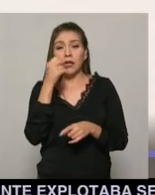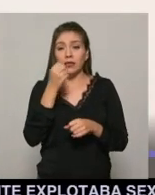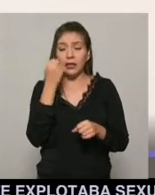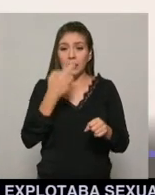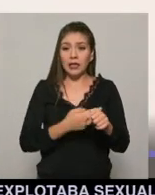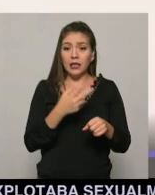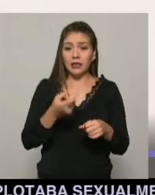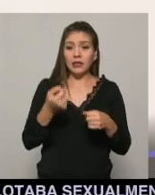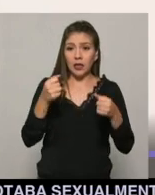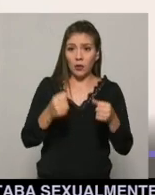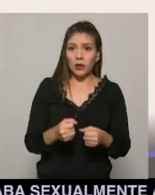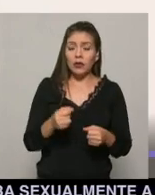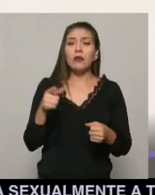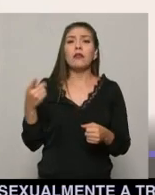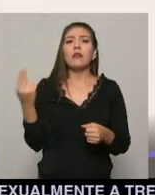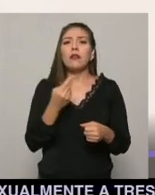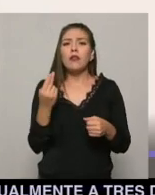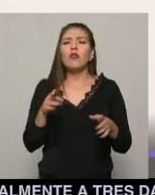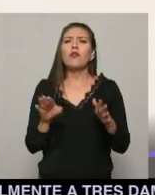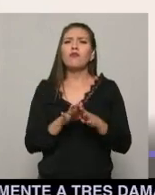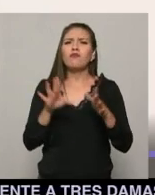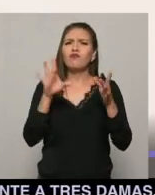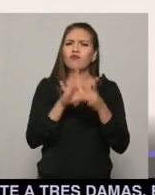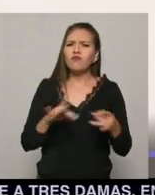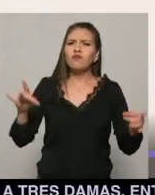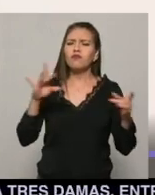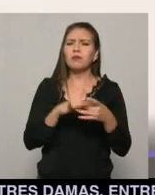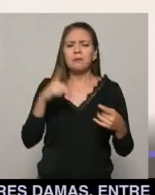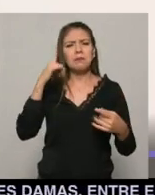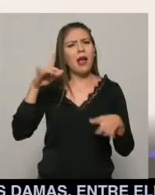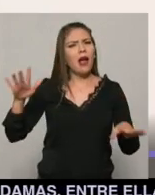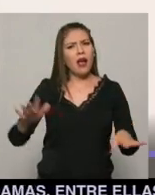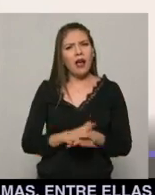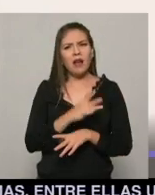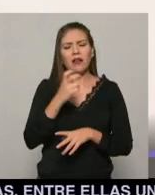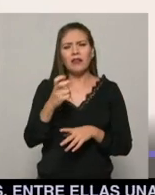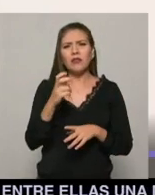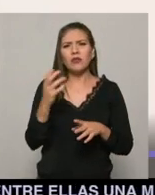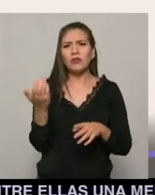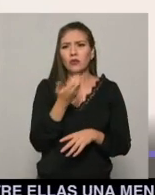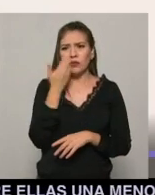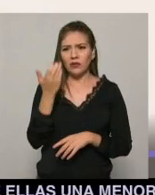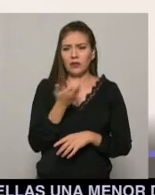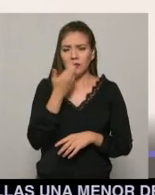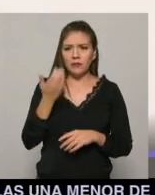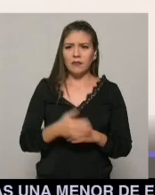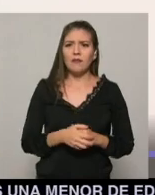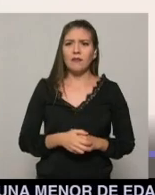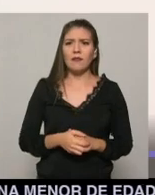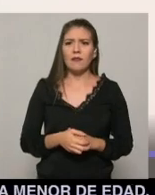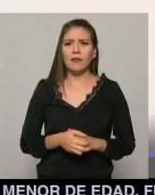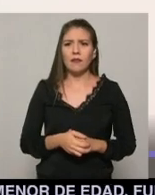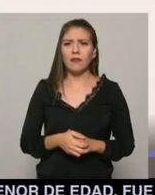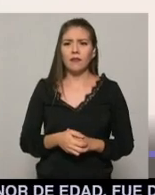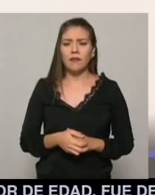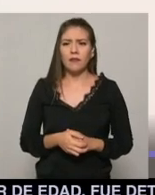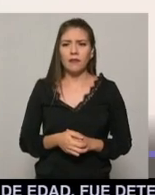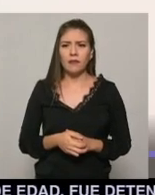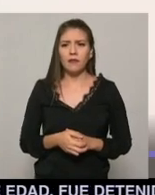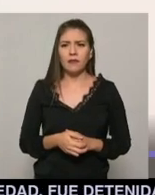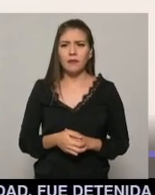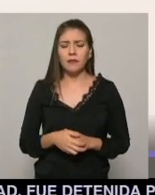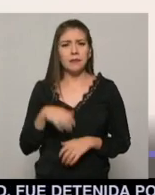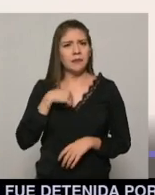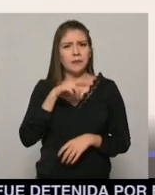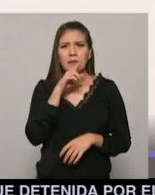Ciudadana para ir modificando estos patrones. Me preocupa, y con esto termino esta primera participación, me preocupa que a